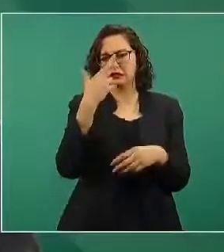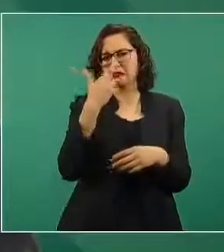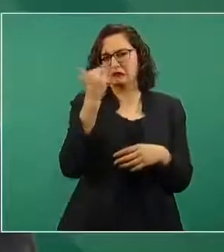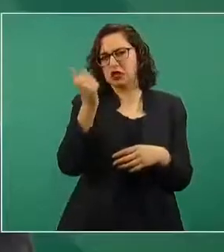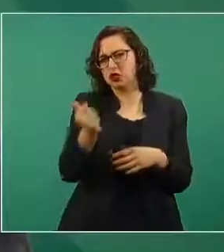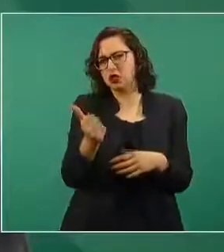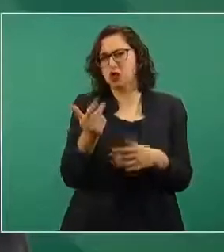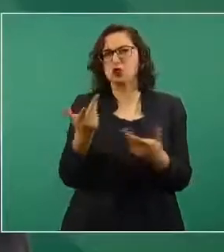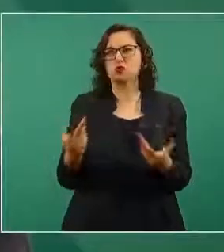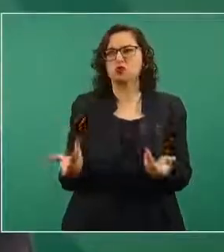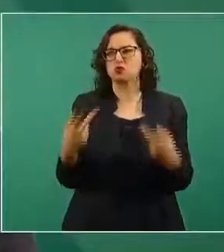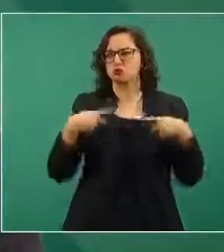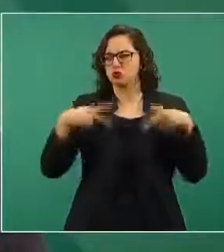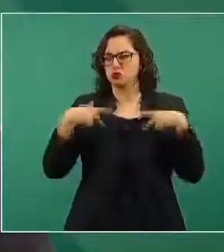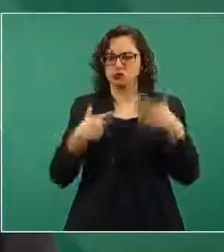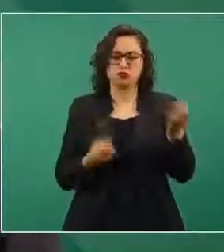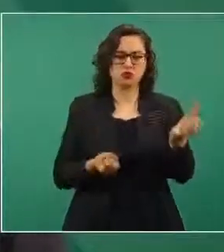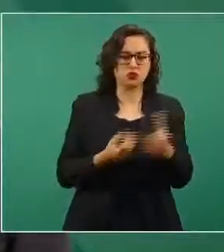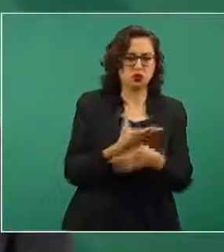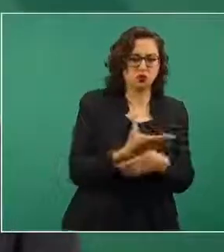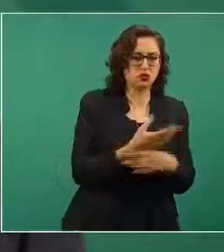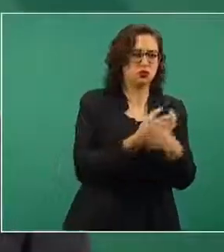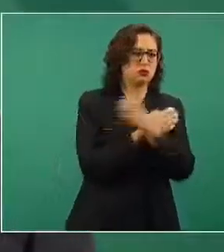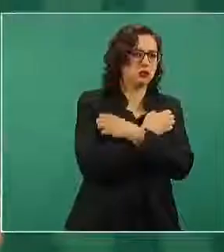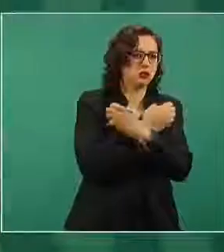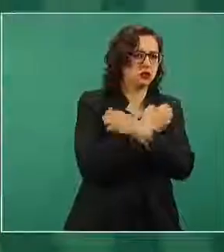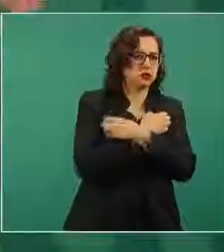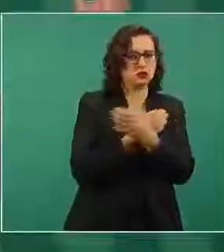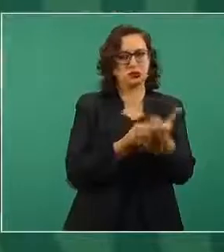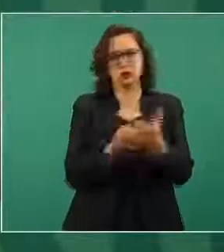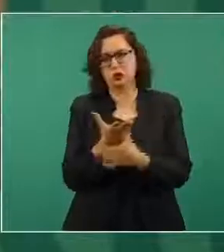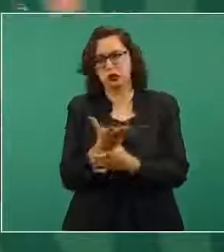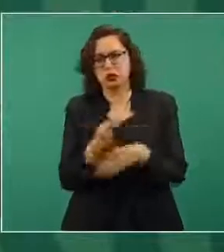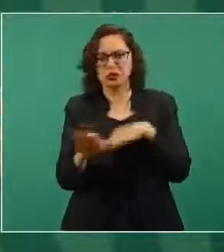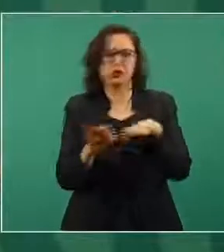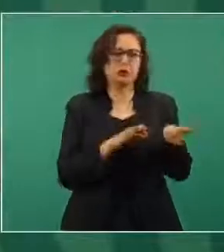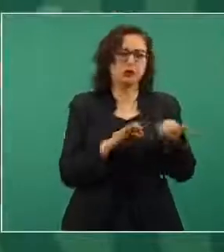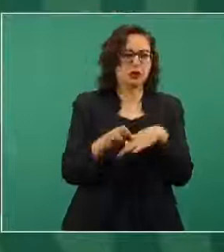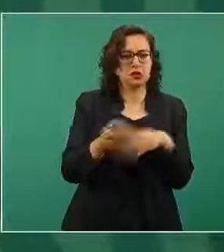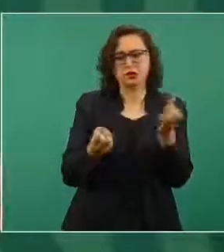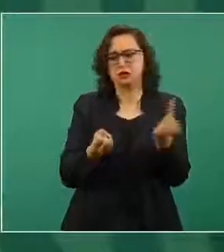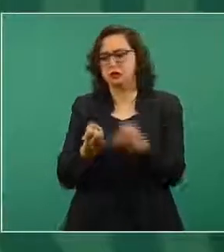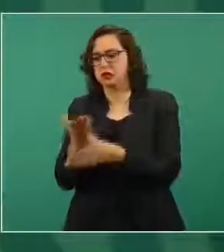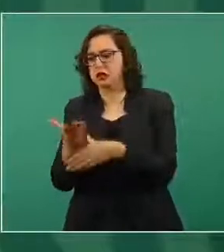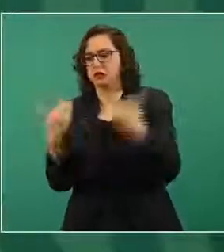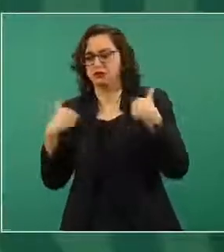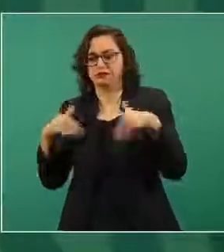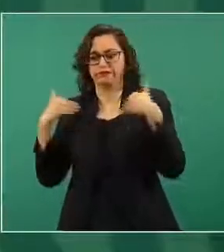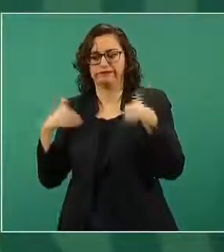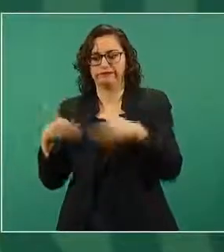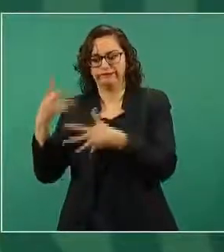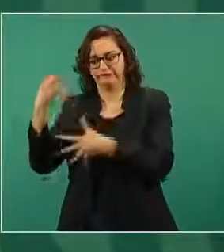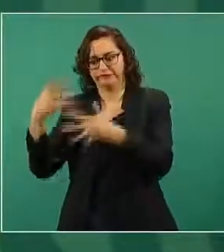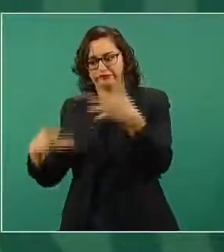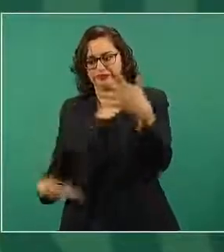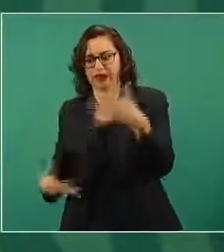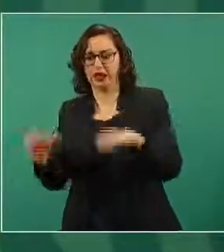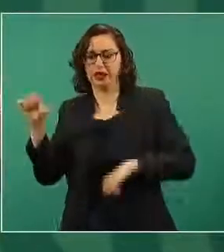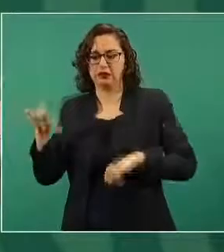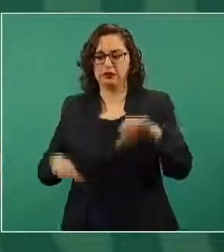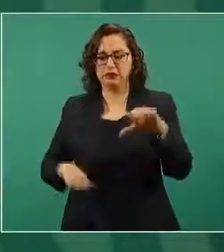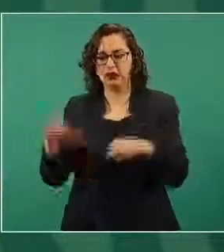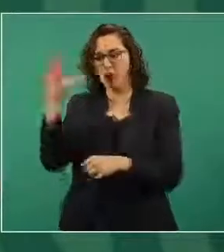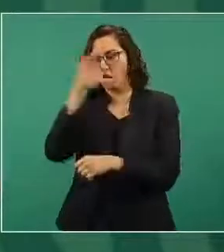público: educación, trabajo y recreación, que la recreación es un conjunto heterogéneo y amplio de actividades